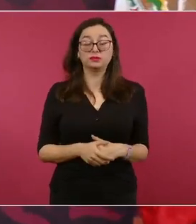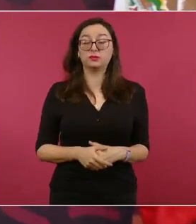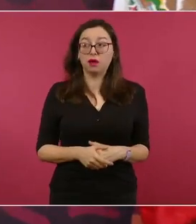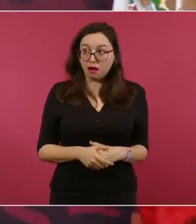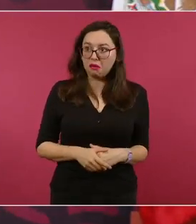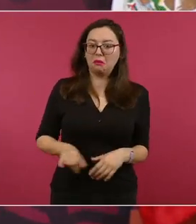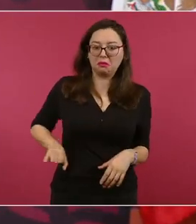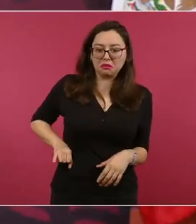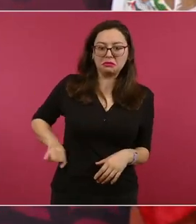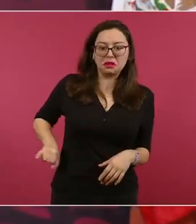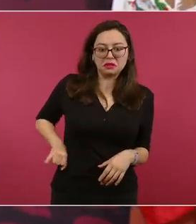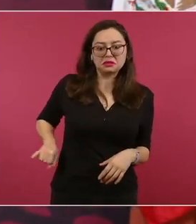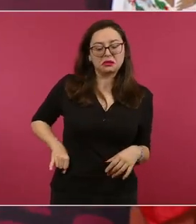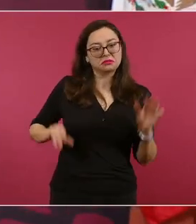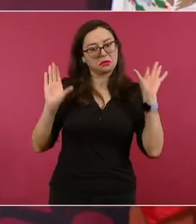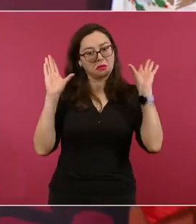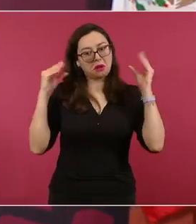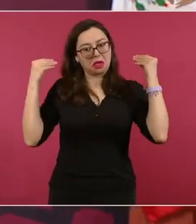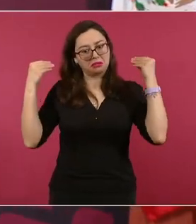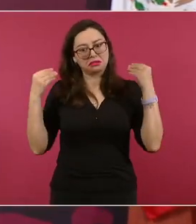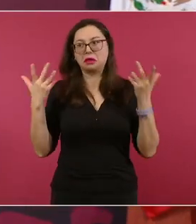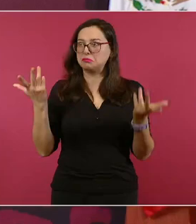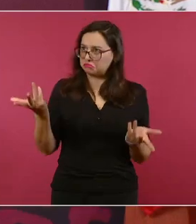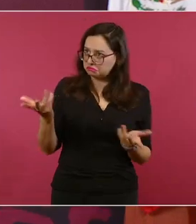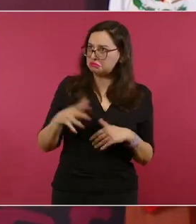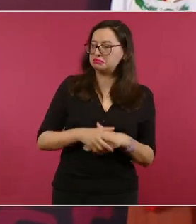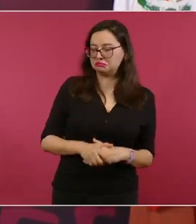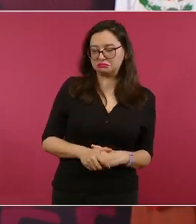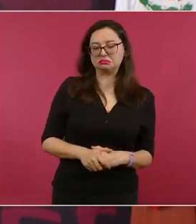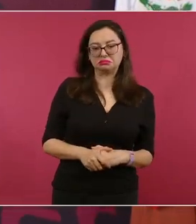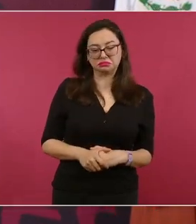mundo, y no les llama la atención